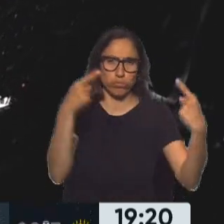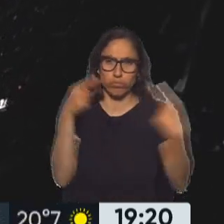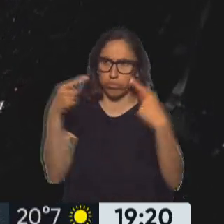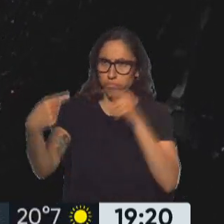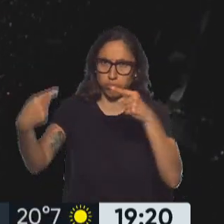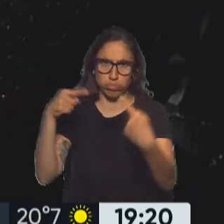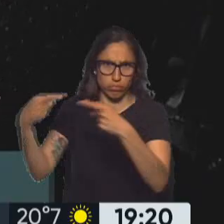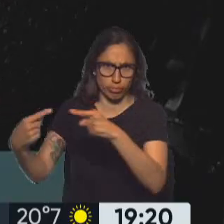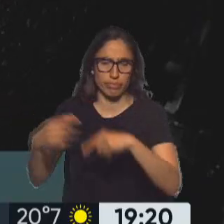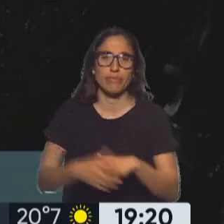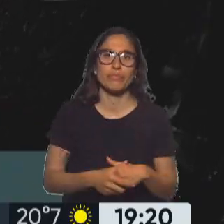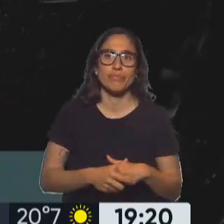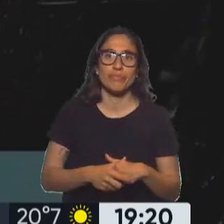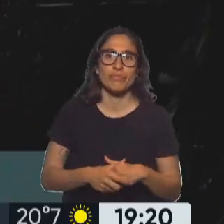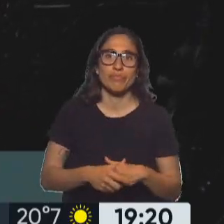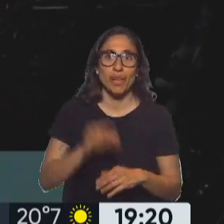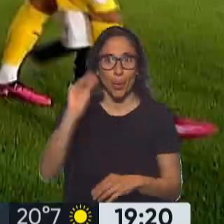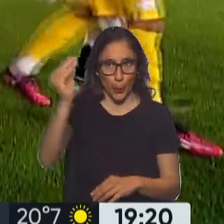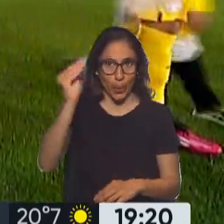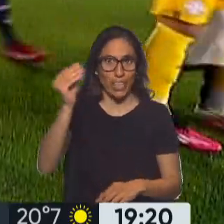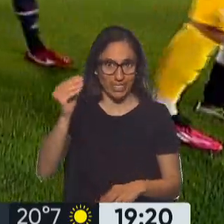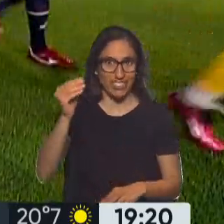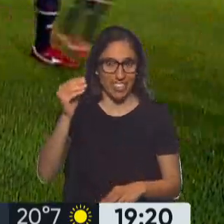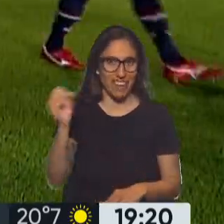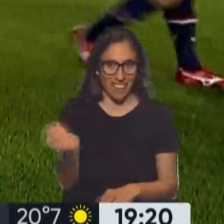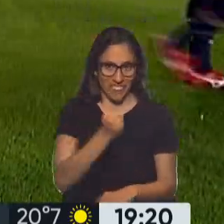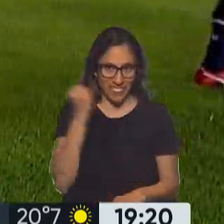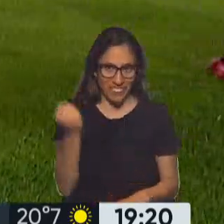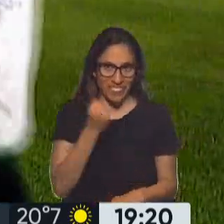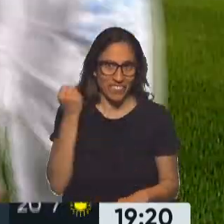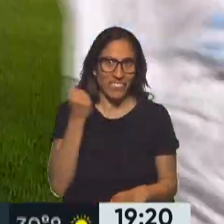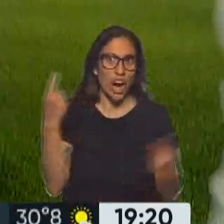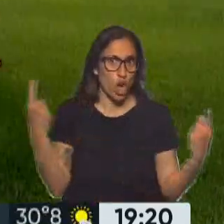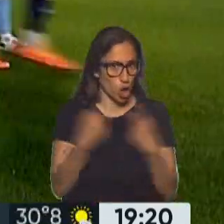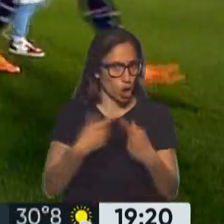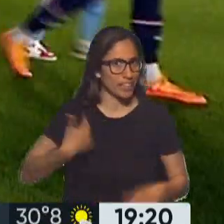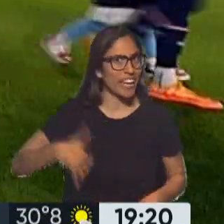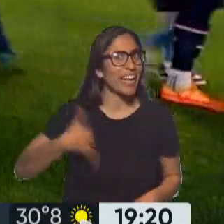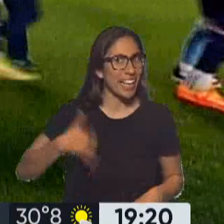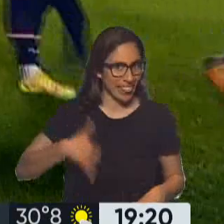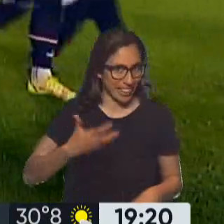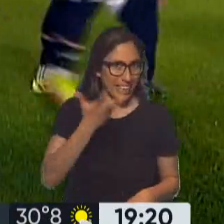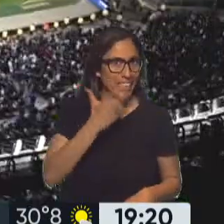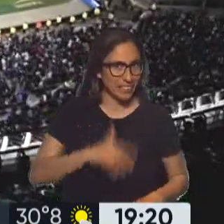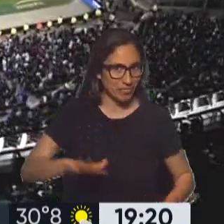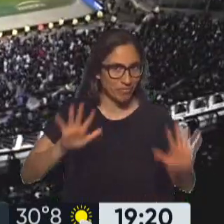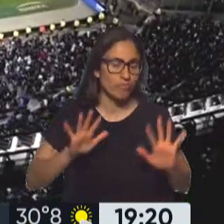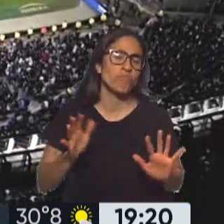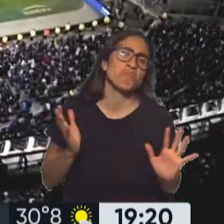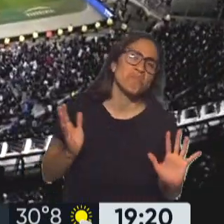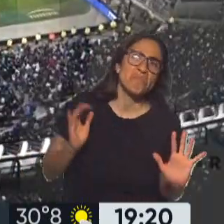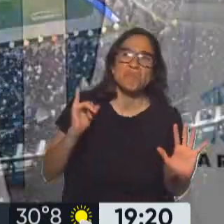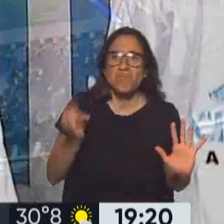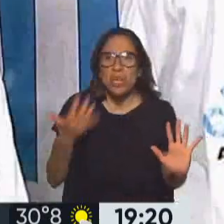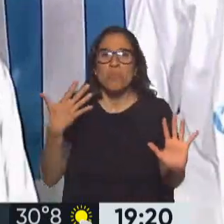ver, ¿cómo decirlo? Brasil nos bastante tiene unas ganas. Facilón. Después de haber ganado el campeonato mundial y demás, nos tiene unas ganas. No, te pueden tener ganas, pero